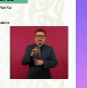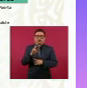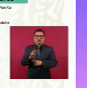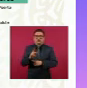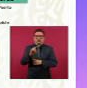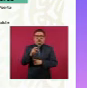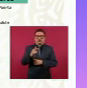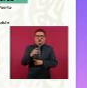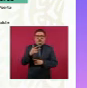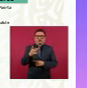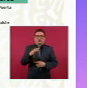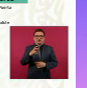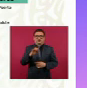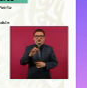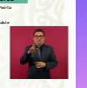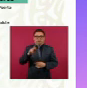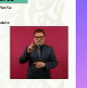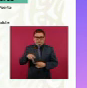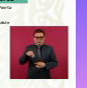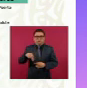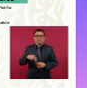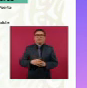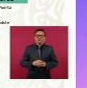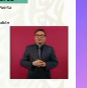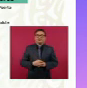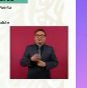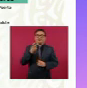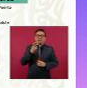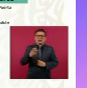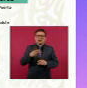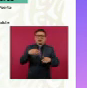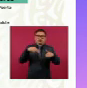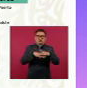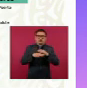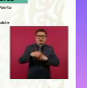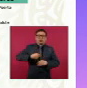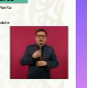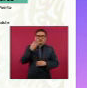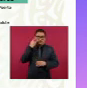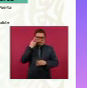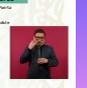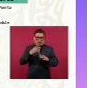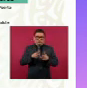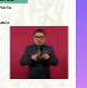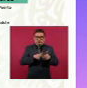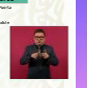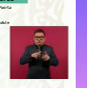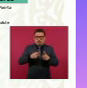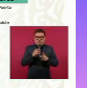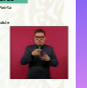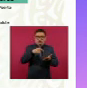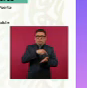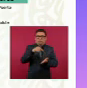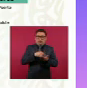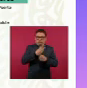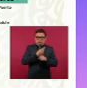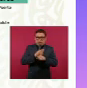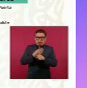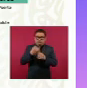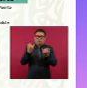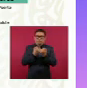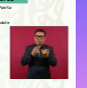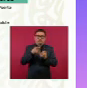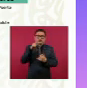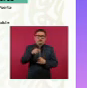Eselchacán. Para resguardo de los trenes, se construye una cochera en Campeche, así como una base de mantenimiento en Esná que